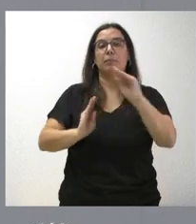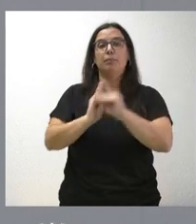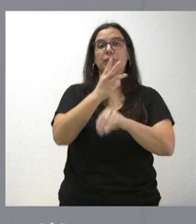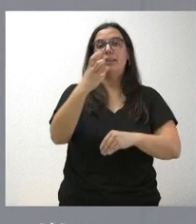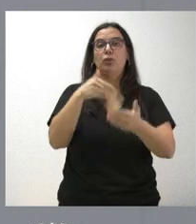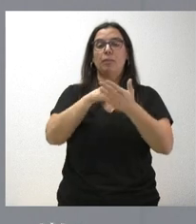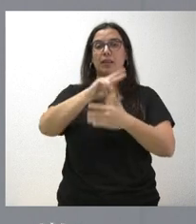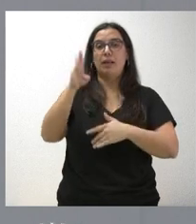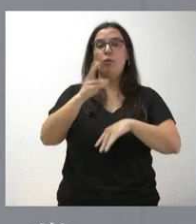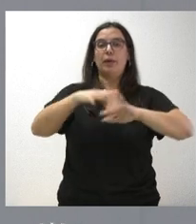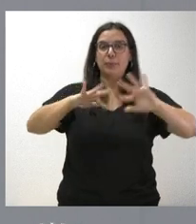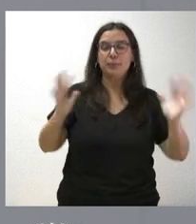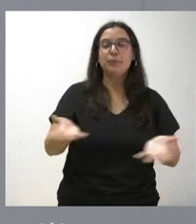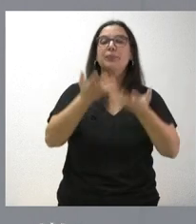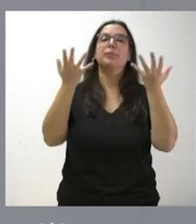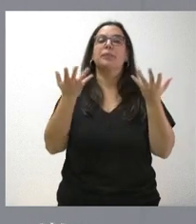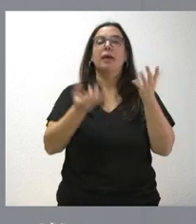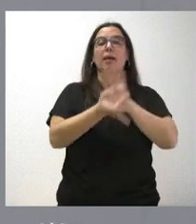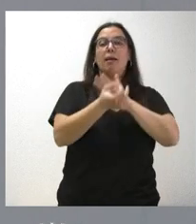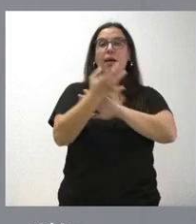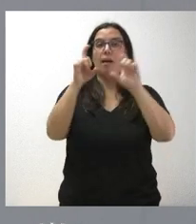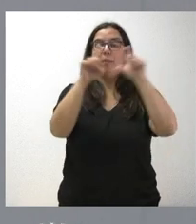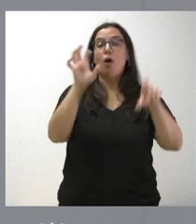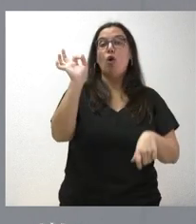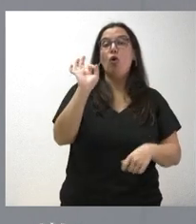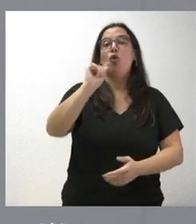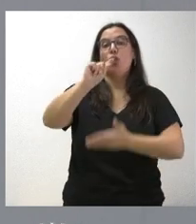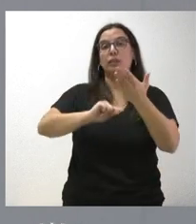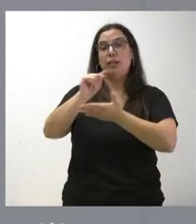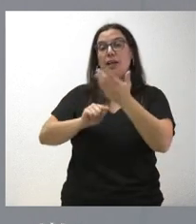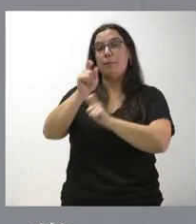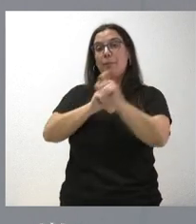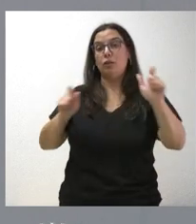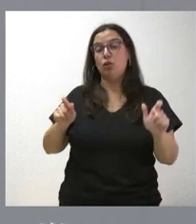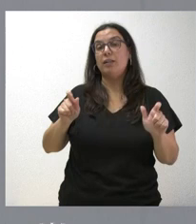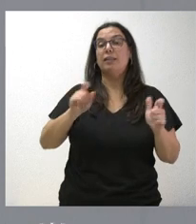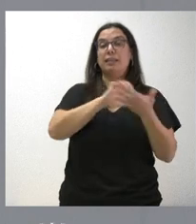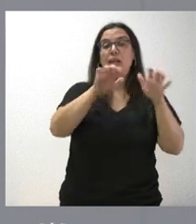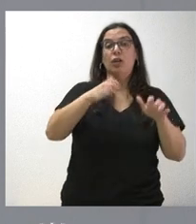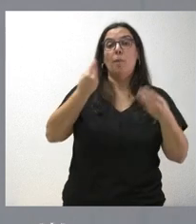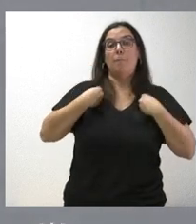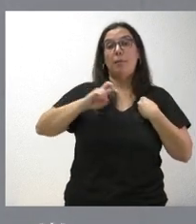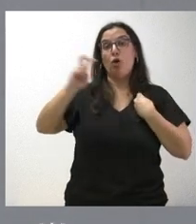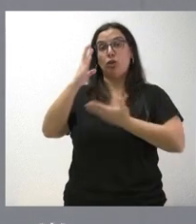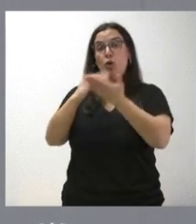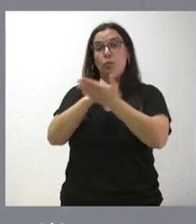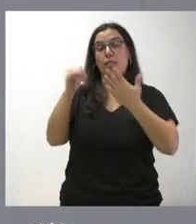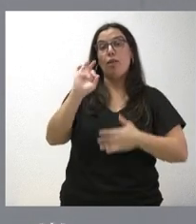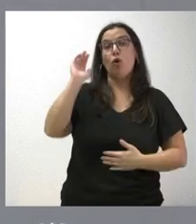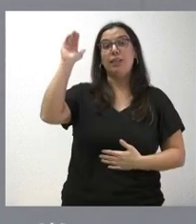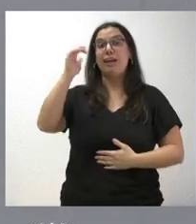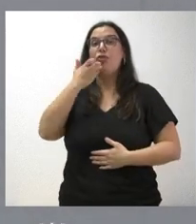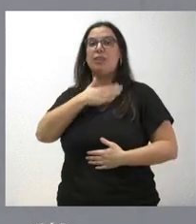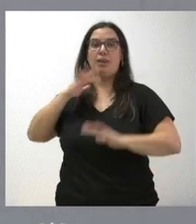emprendimiento y la contratación de ciudadanos de Castilla de León residentes en otras las comunidades autónomas o en el extranjero que decidan regresar a sus lugares de